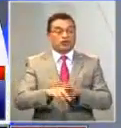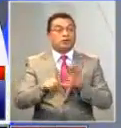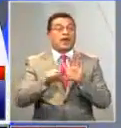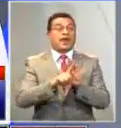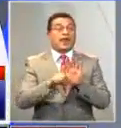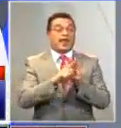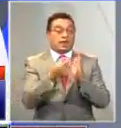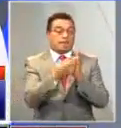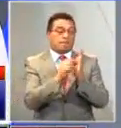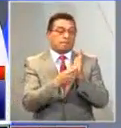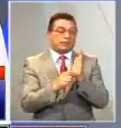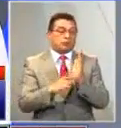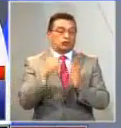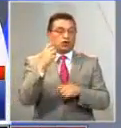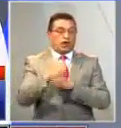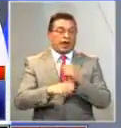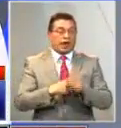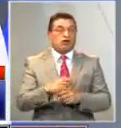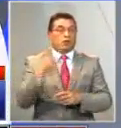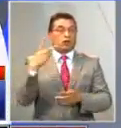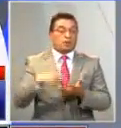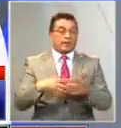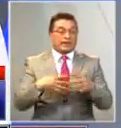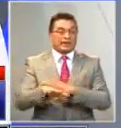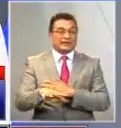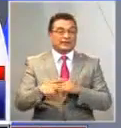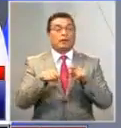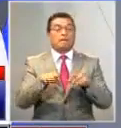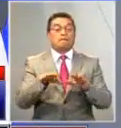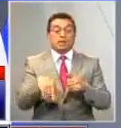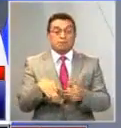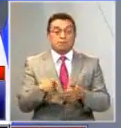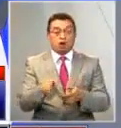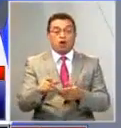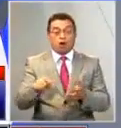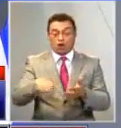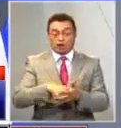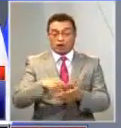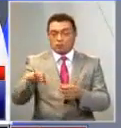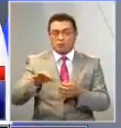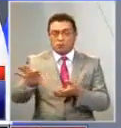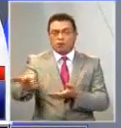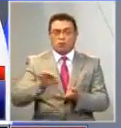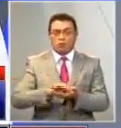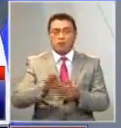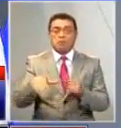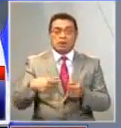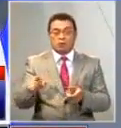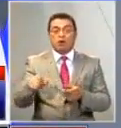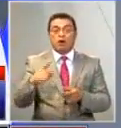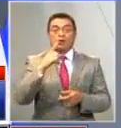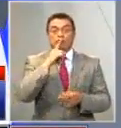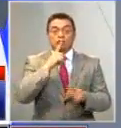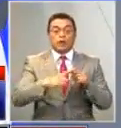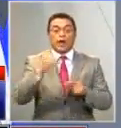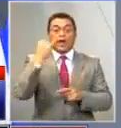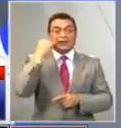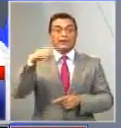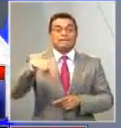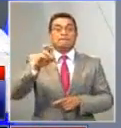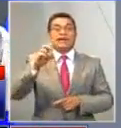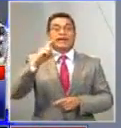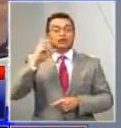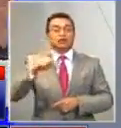de presupuesto normal, el año 2015 siguió contratando una de las empresas involucradas, particularmente Inversiones y Comercial Capellán.